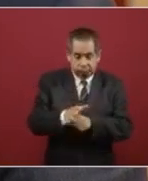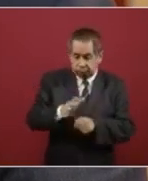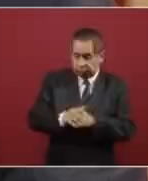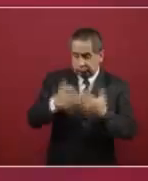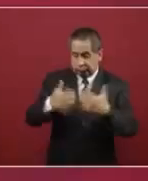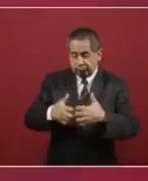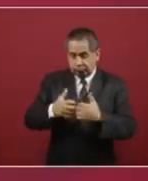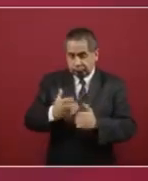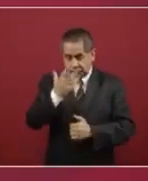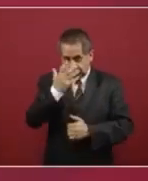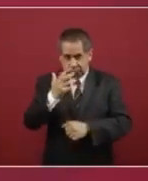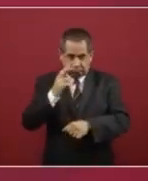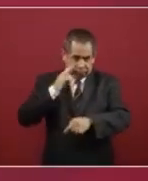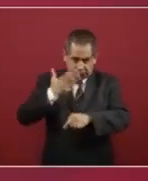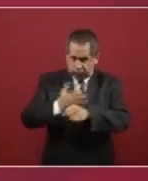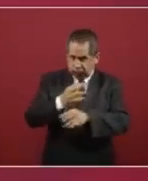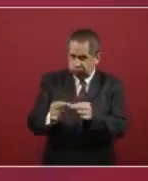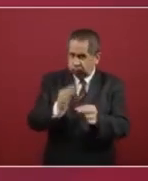empresas serias,